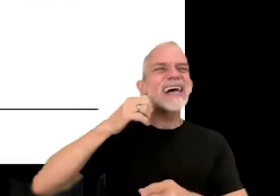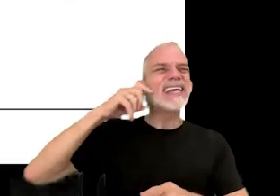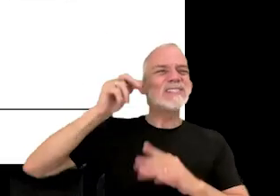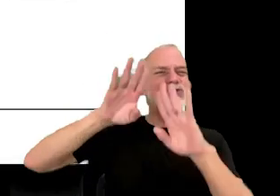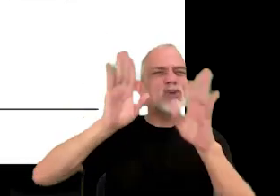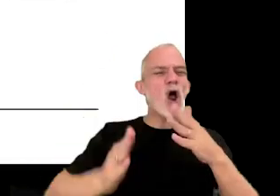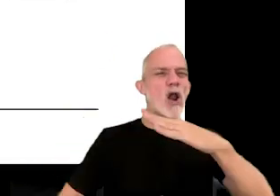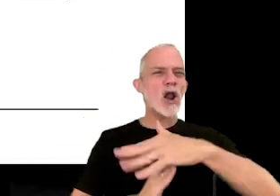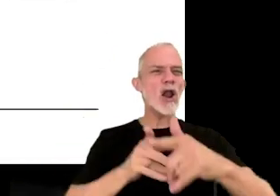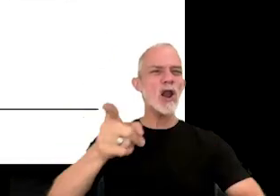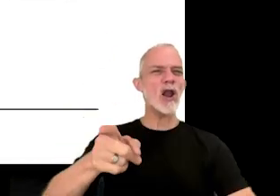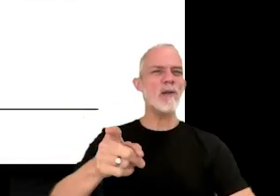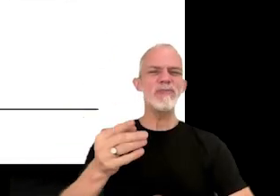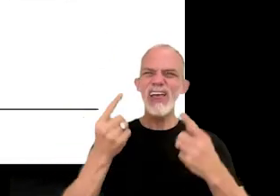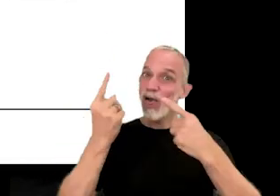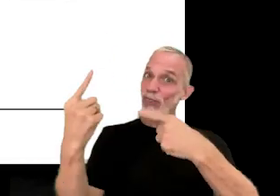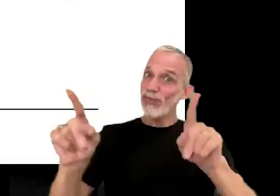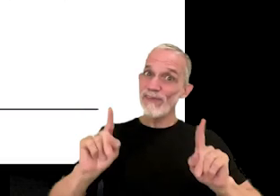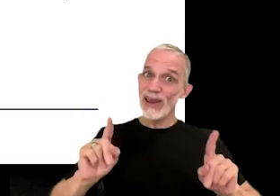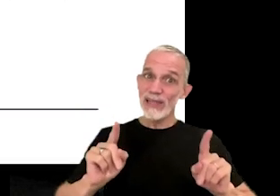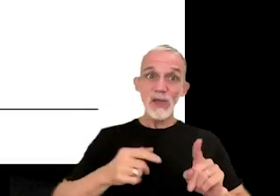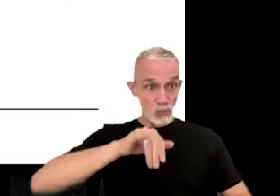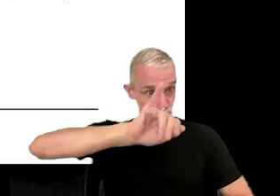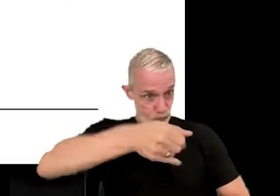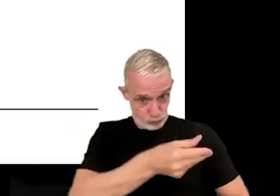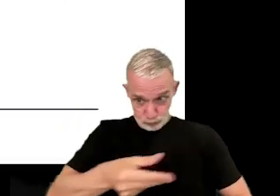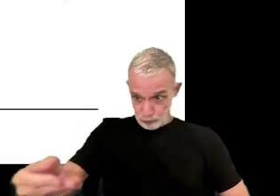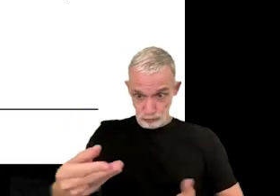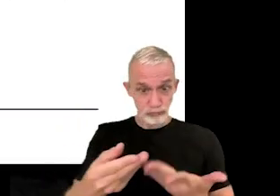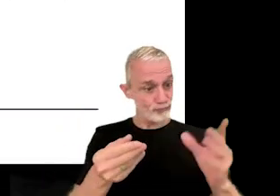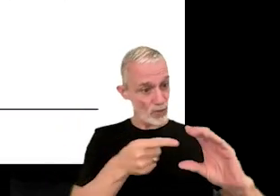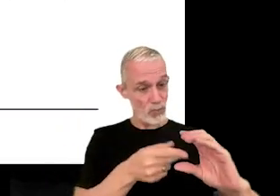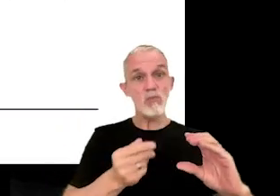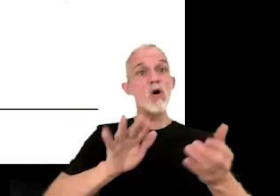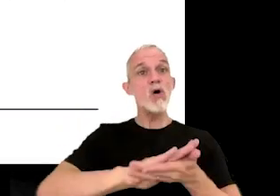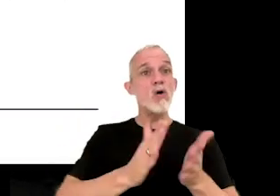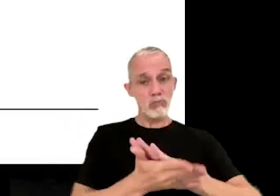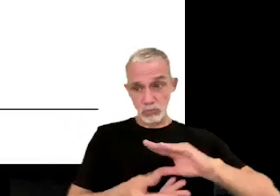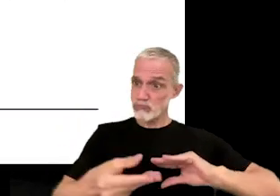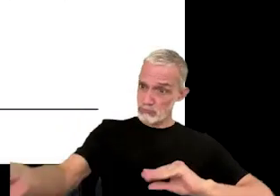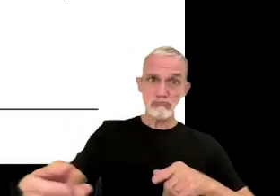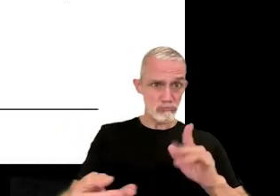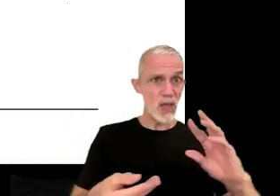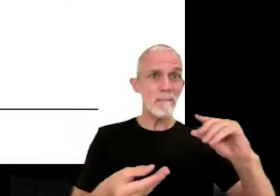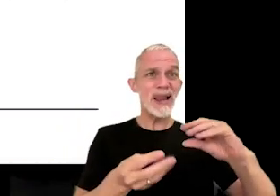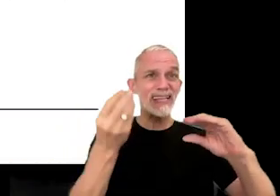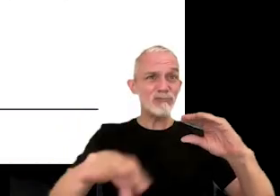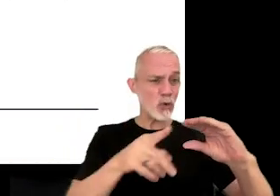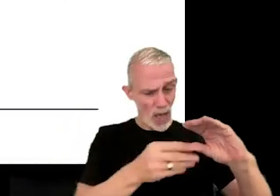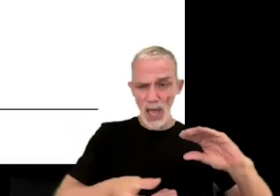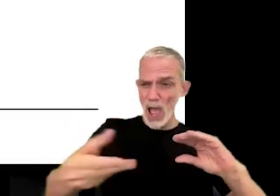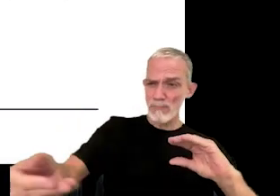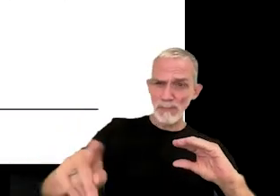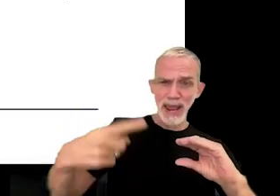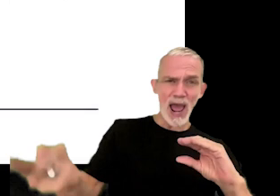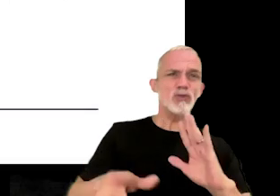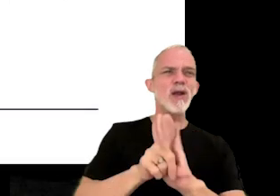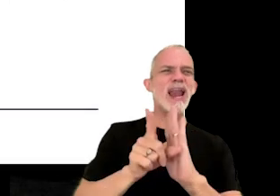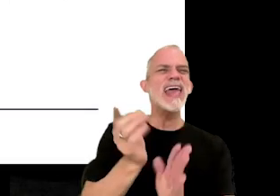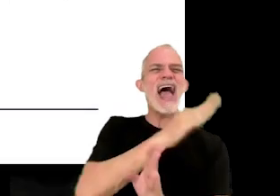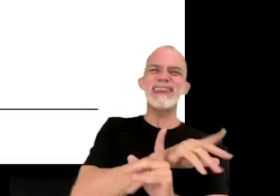postura diferente y admitía a la compensación dentro de la acción típica de la ley